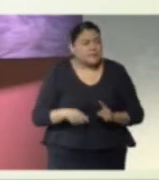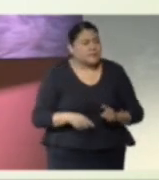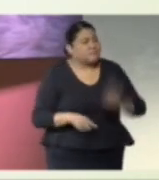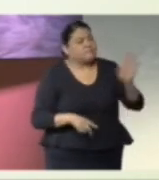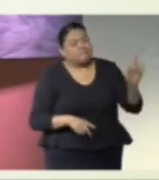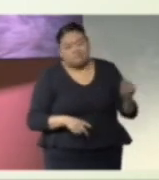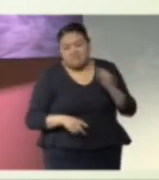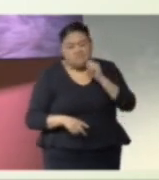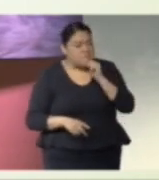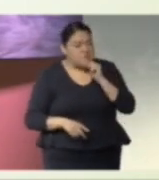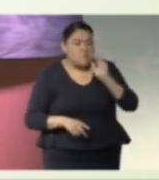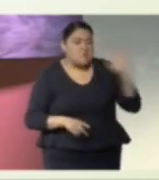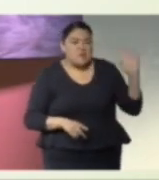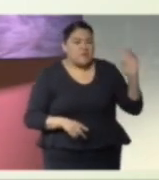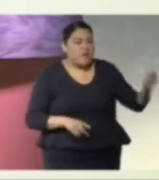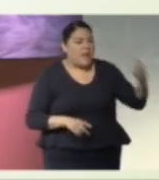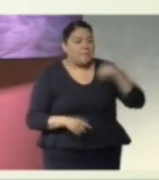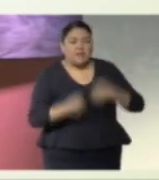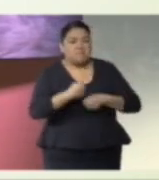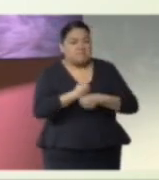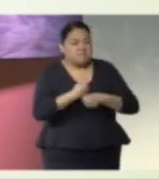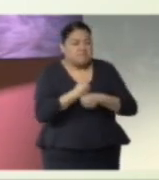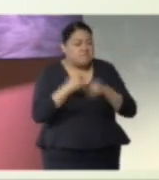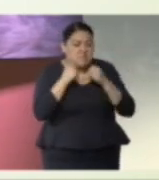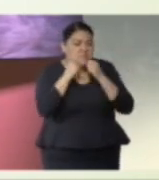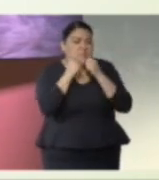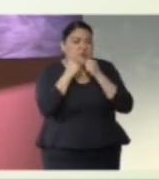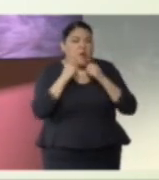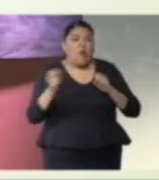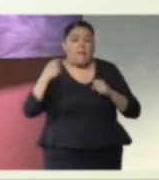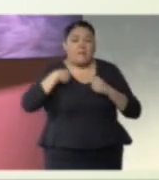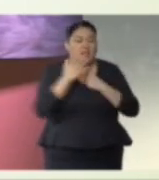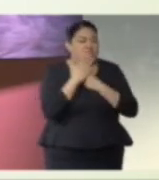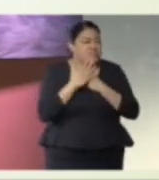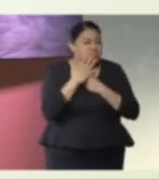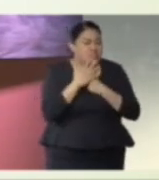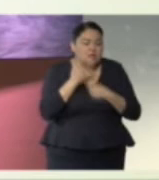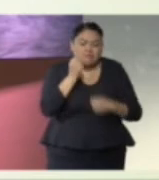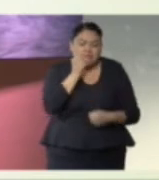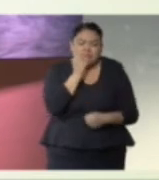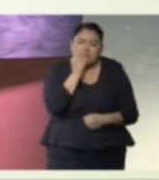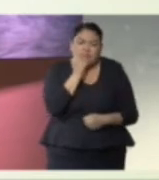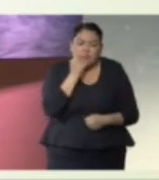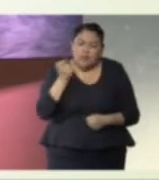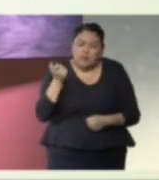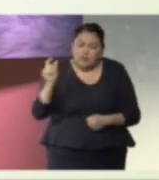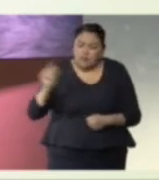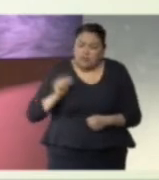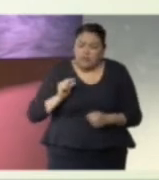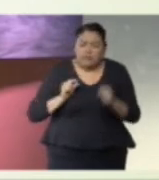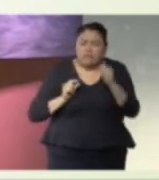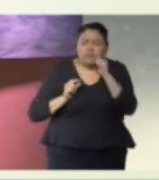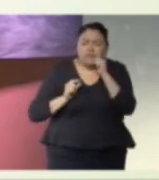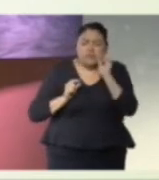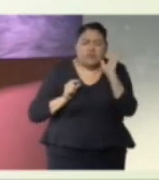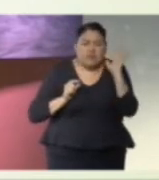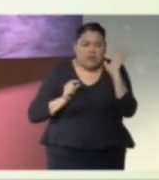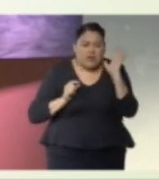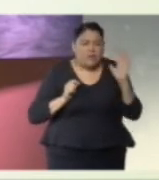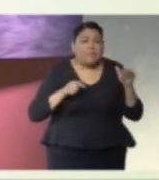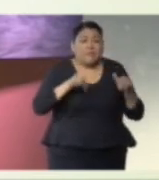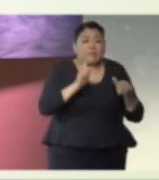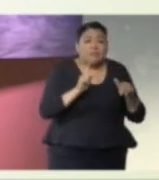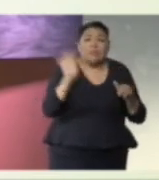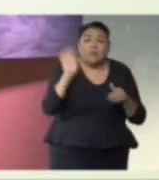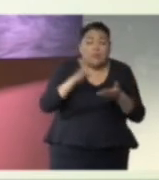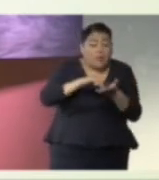vivir una experiencia de acoso, de hostigamiento y de bajos salarios a no tener